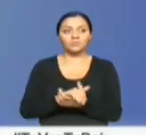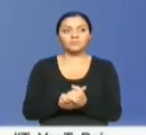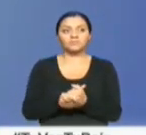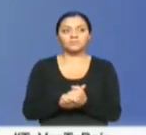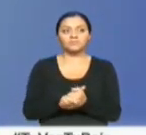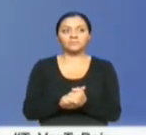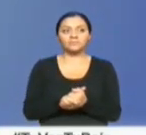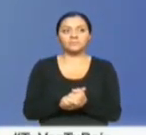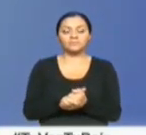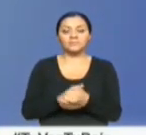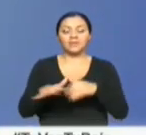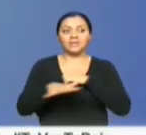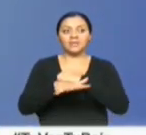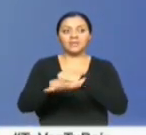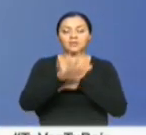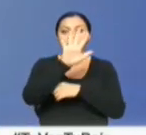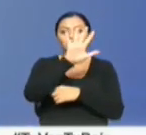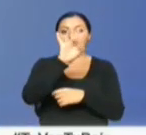55.41%, Los Ríos,